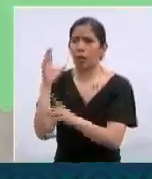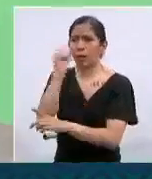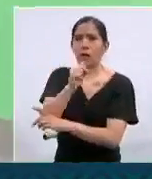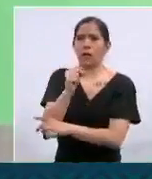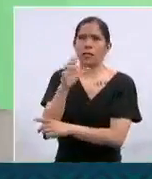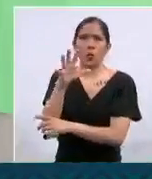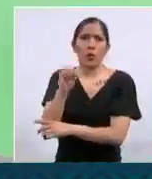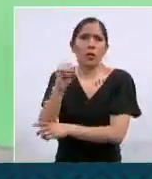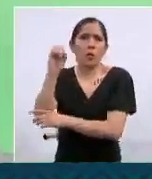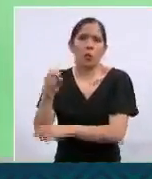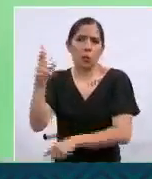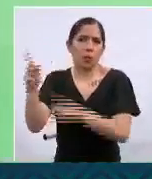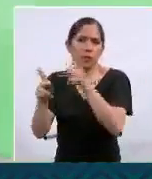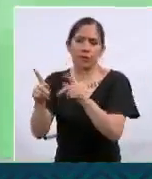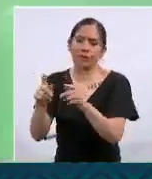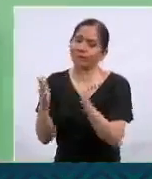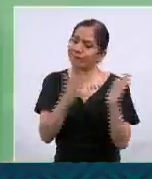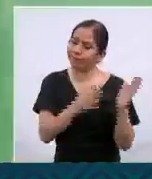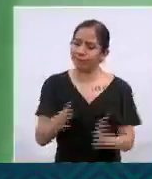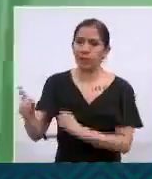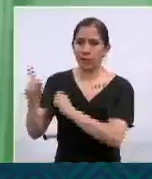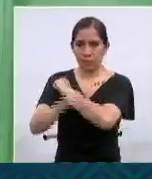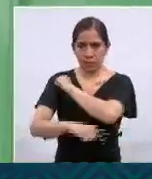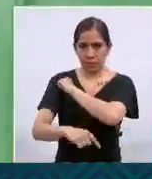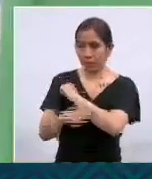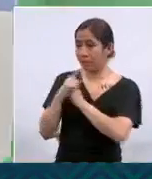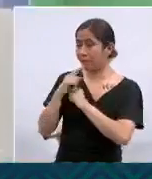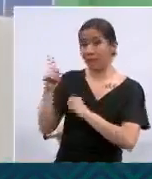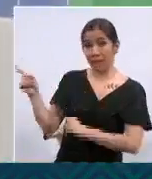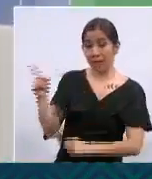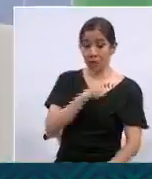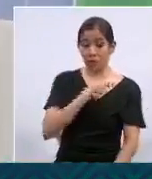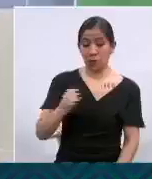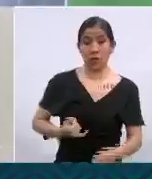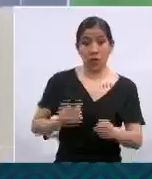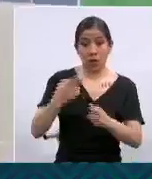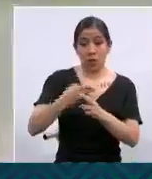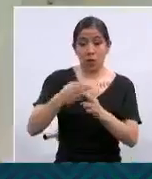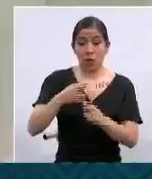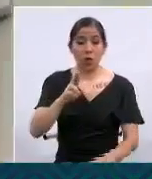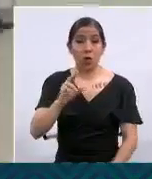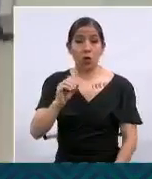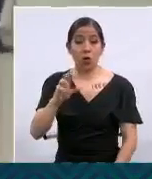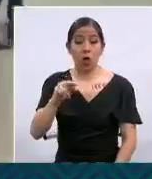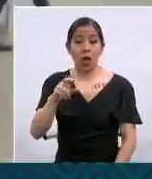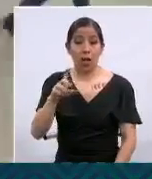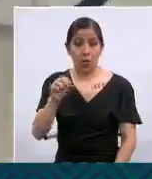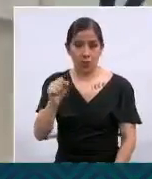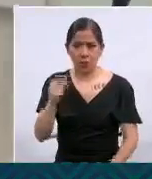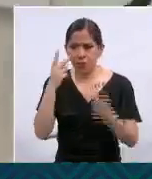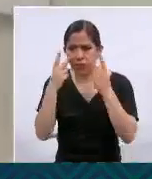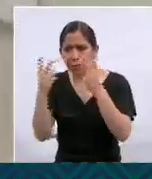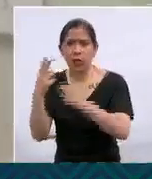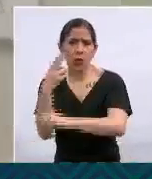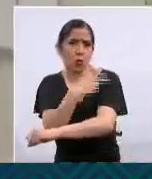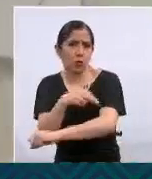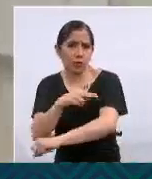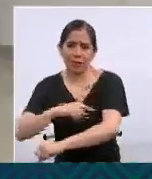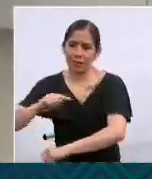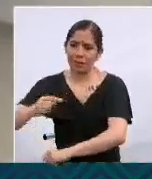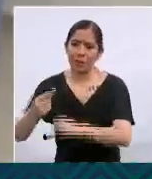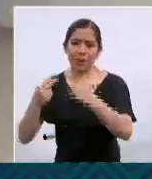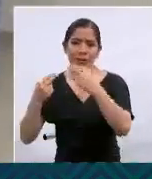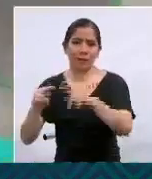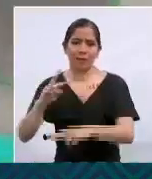el concejal rolando pacheco realizó una inspección a los diferentes hospitales de primer y segundo nivel dependientes del municipio en el